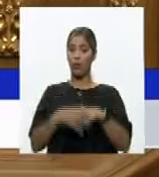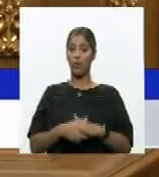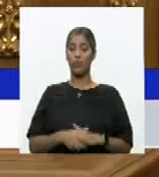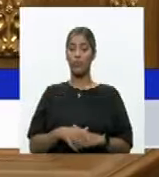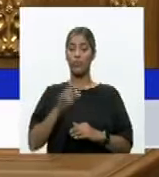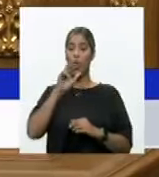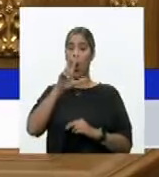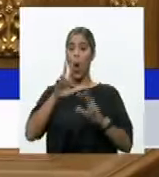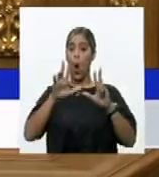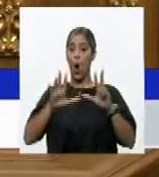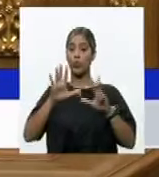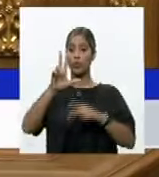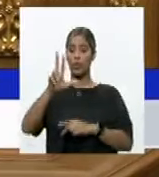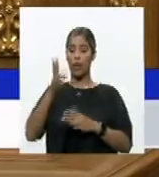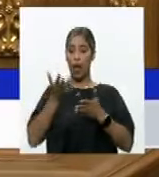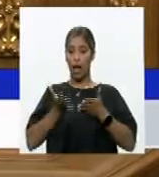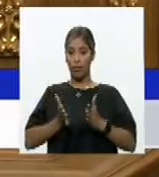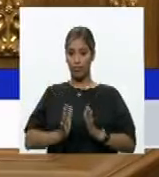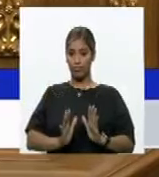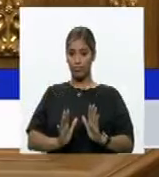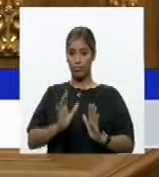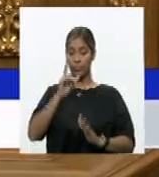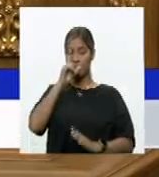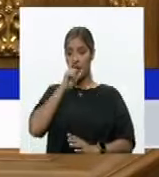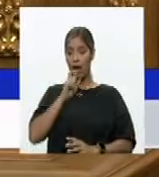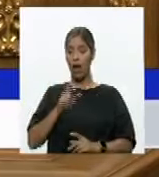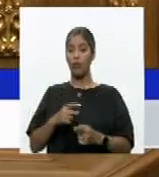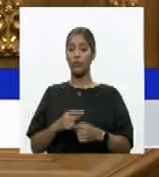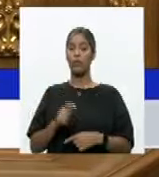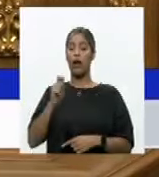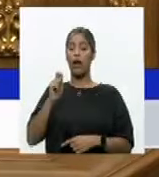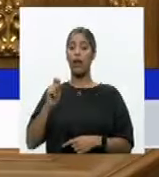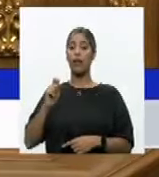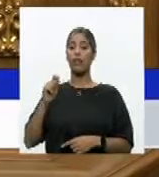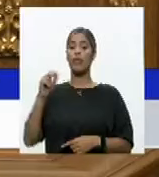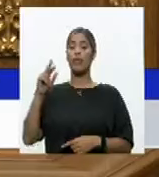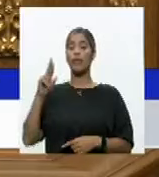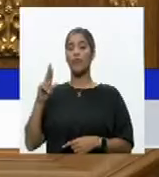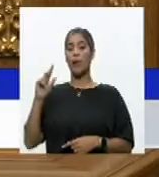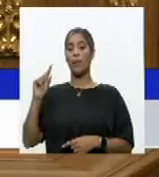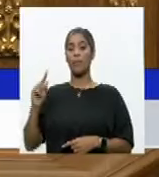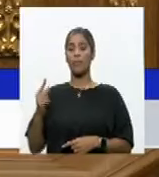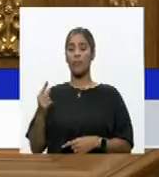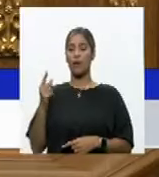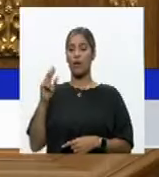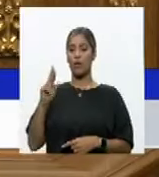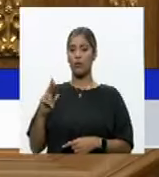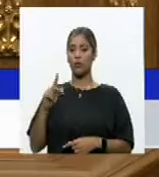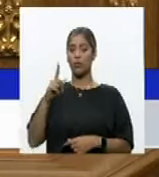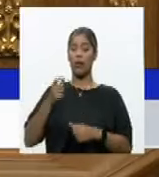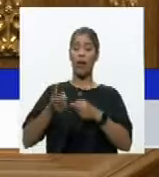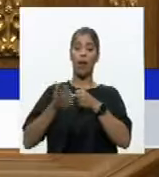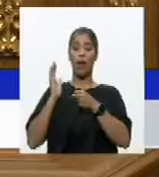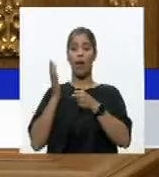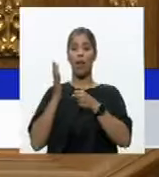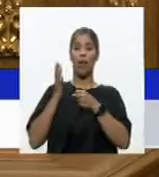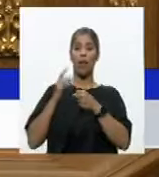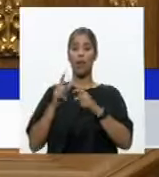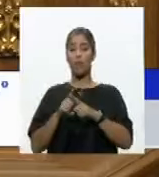los 83 años del nacimiento de Alí Rafael Primera Rosell, Alí Primera, el cantor de la